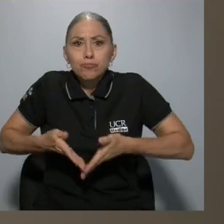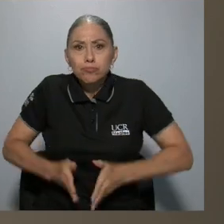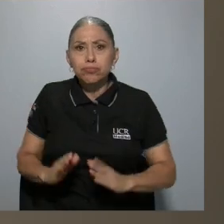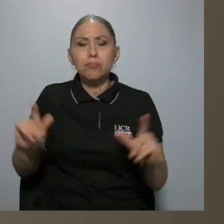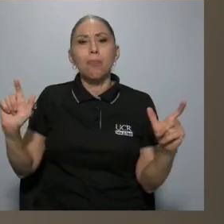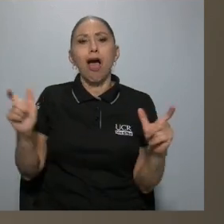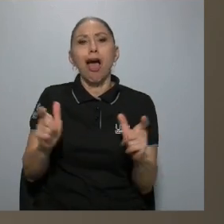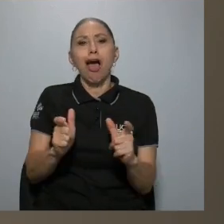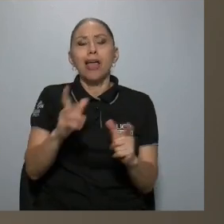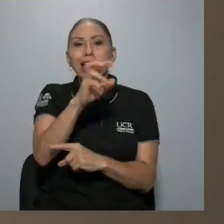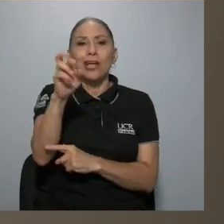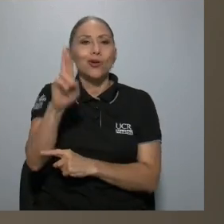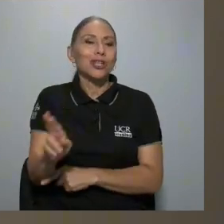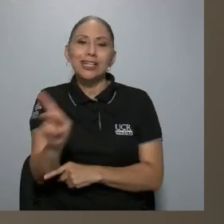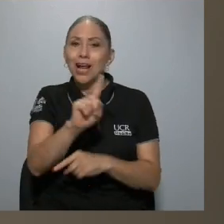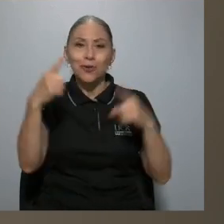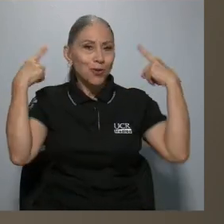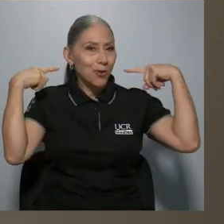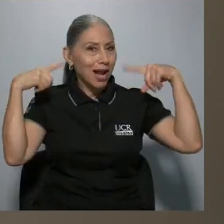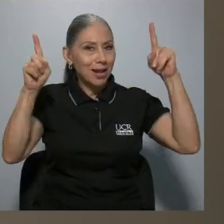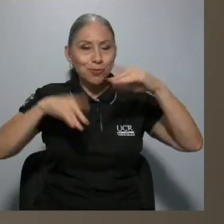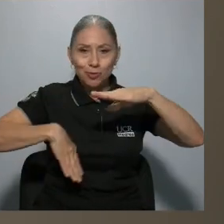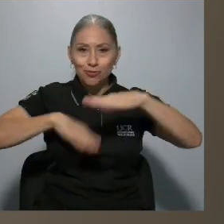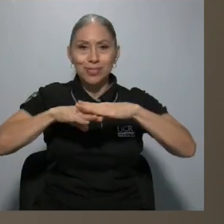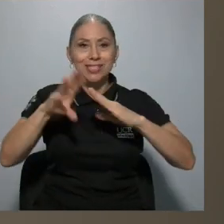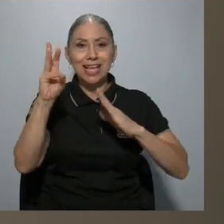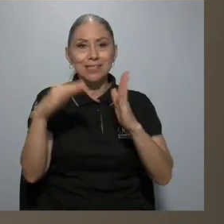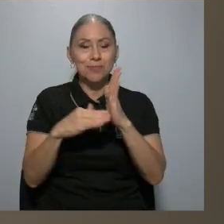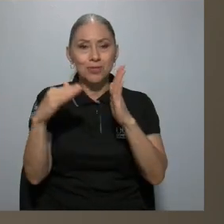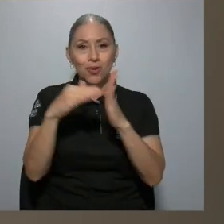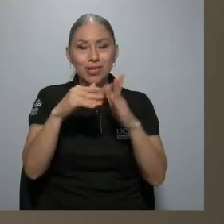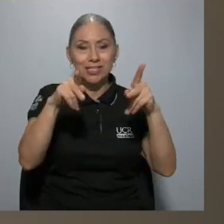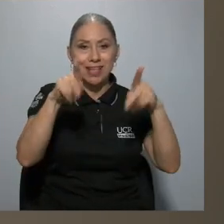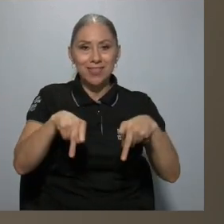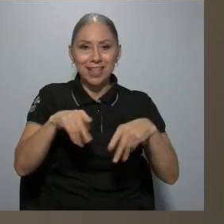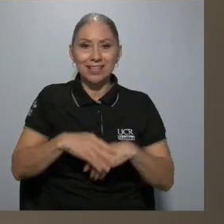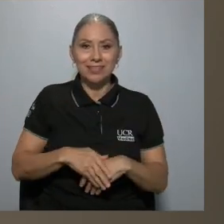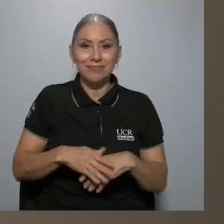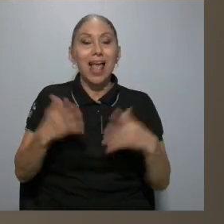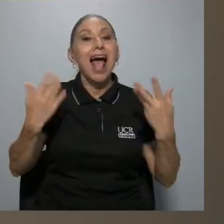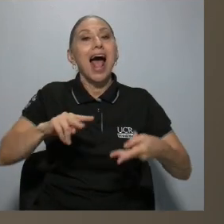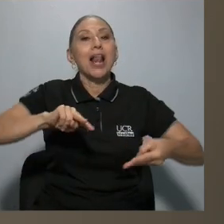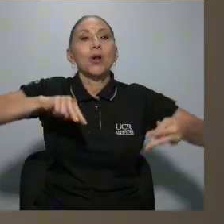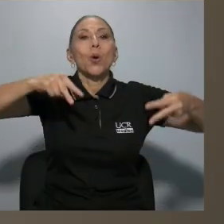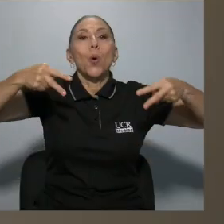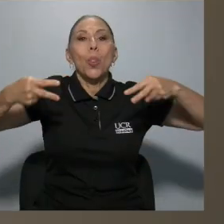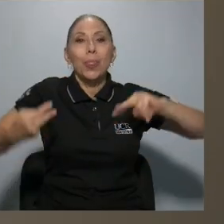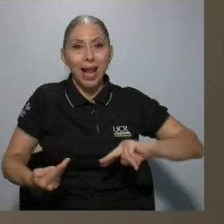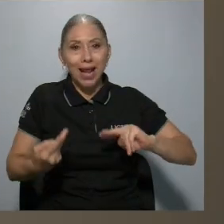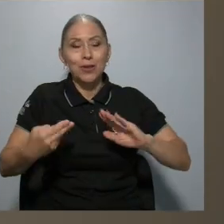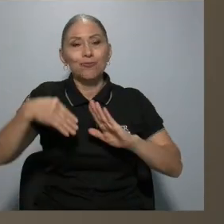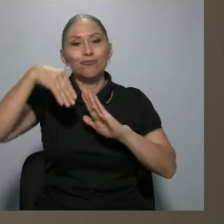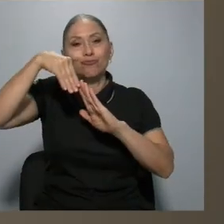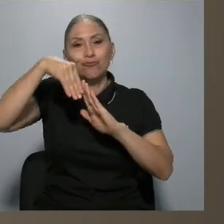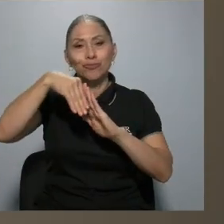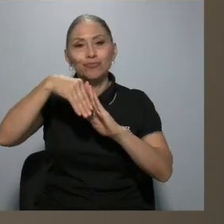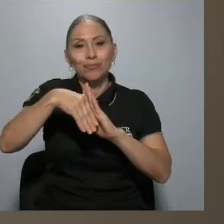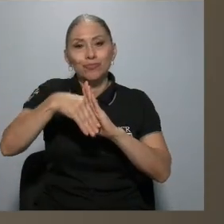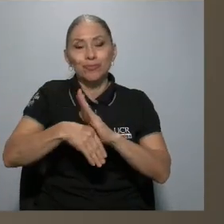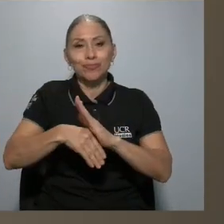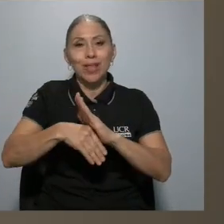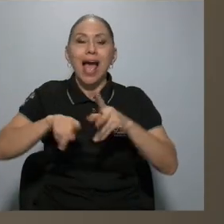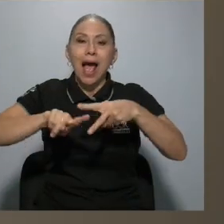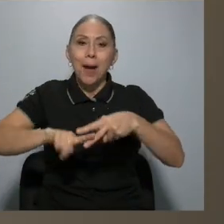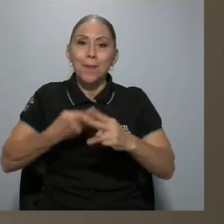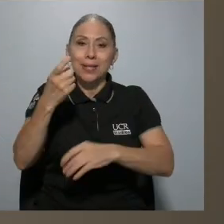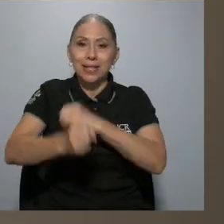Costa Rica no alcanzaremos a ser 6 millones de habitantes. Y por el contrario, la curva es descendente a partir del